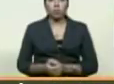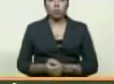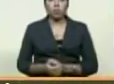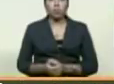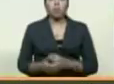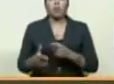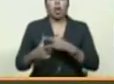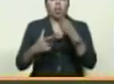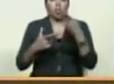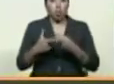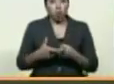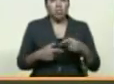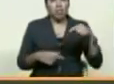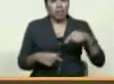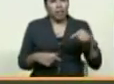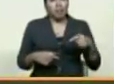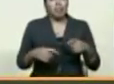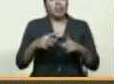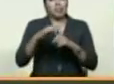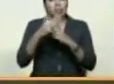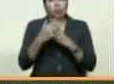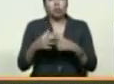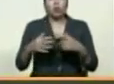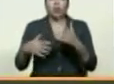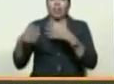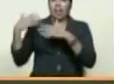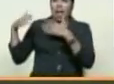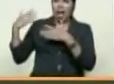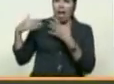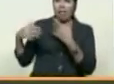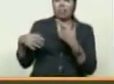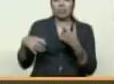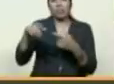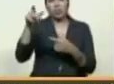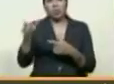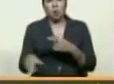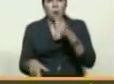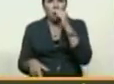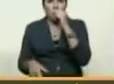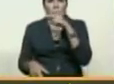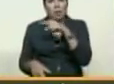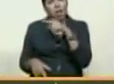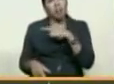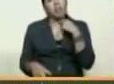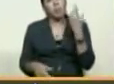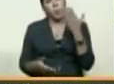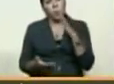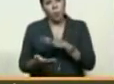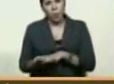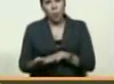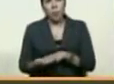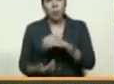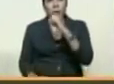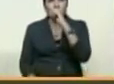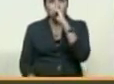Entonces, recordar estos episodios aquí a Fernando Díaz, cuando perdió la vida aquí en el Caño